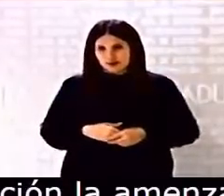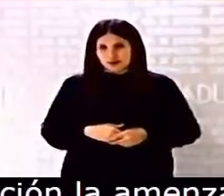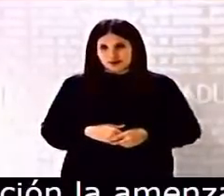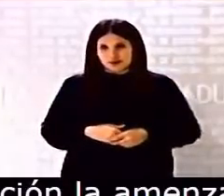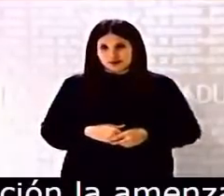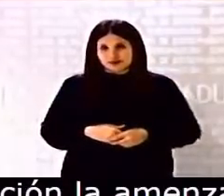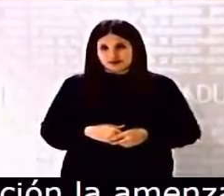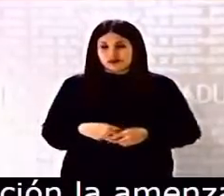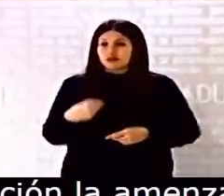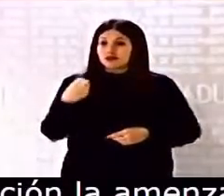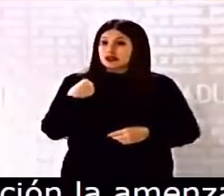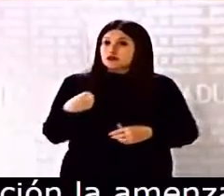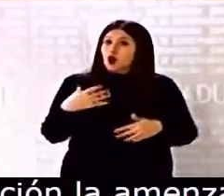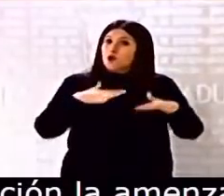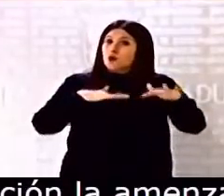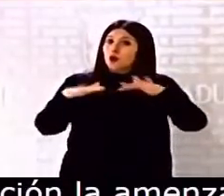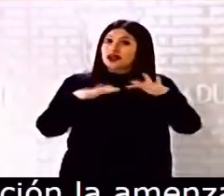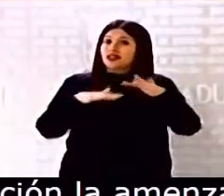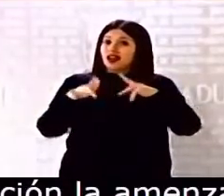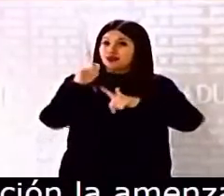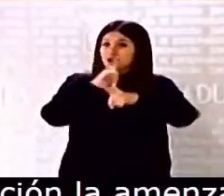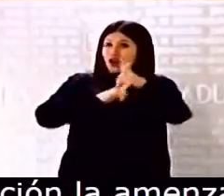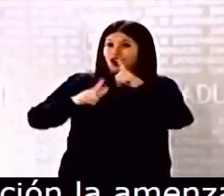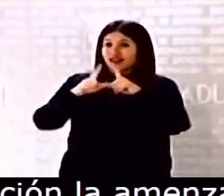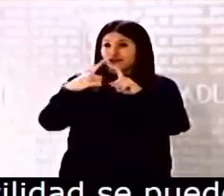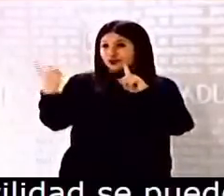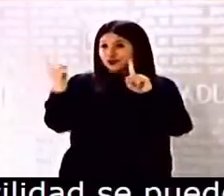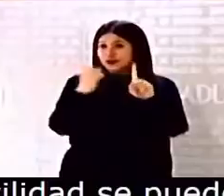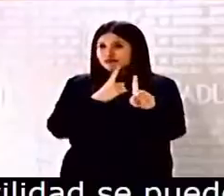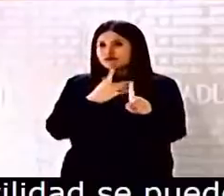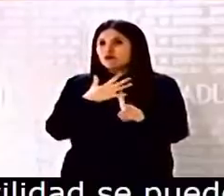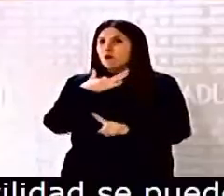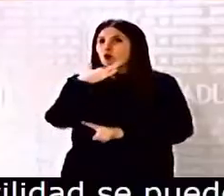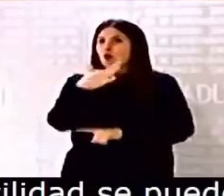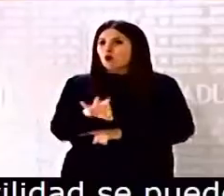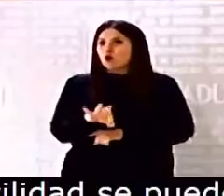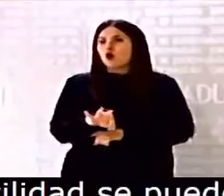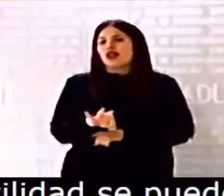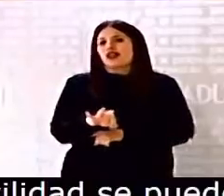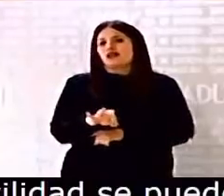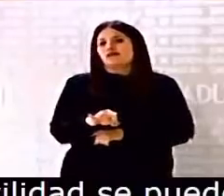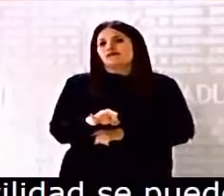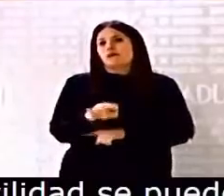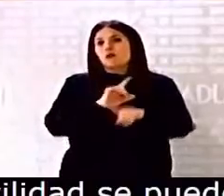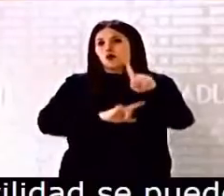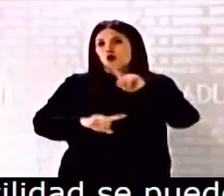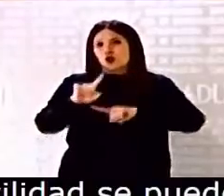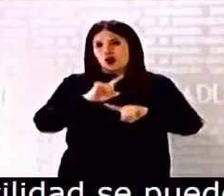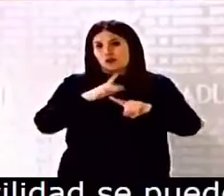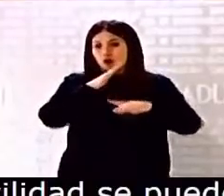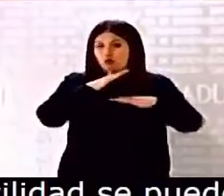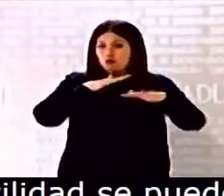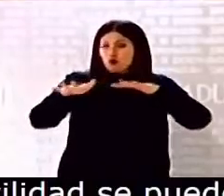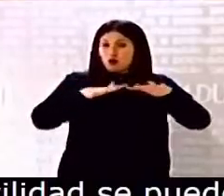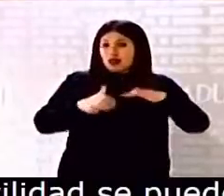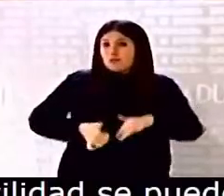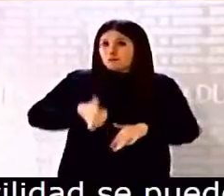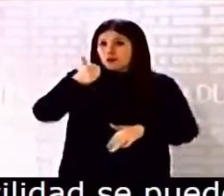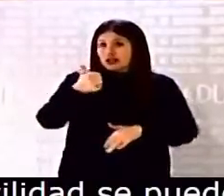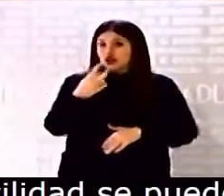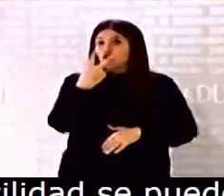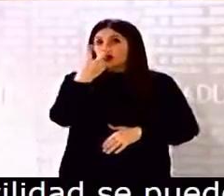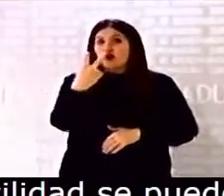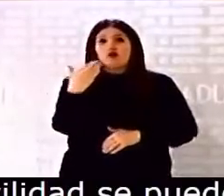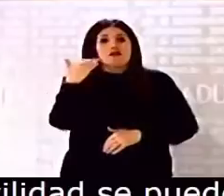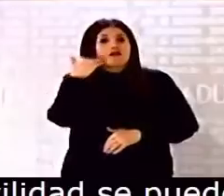Esa movilidad se puede ver incrementada en dos fechas que están muy próximas en el